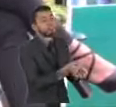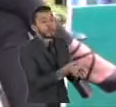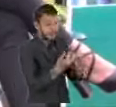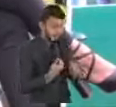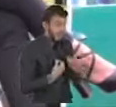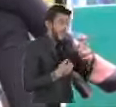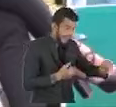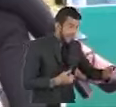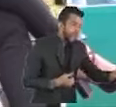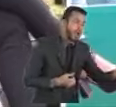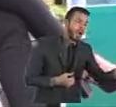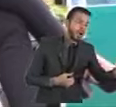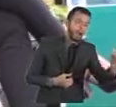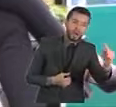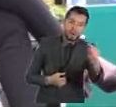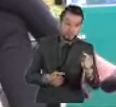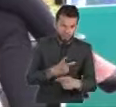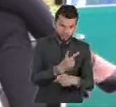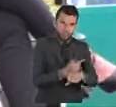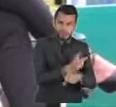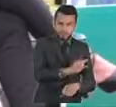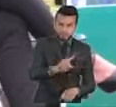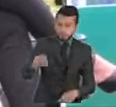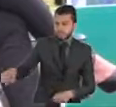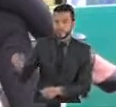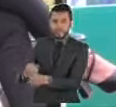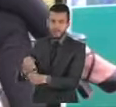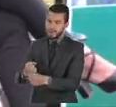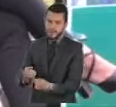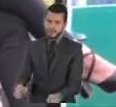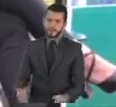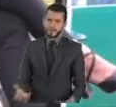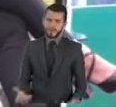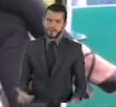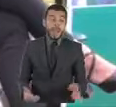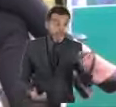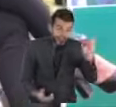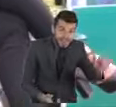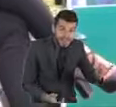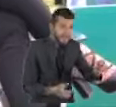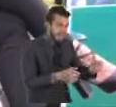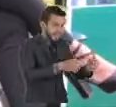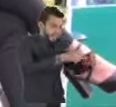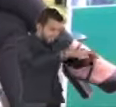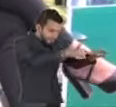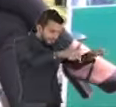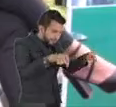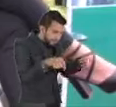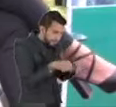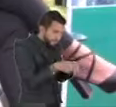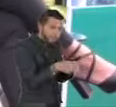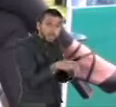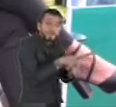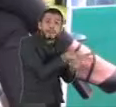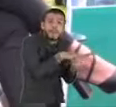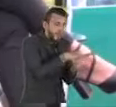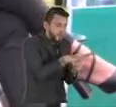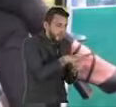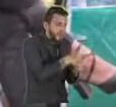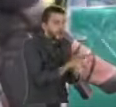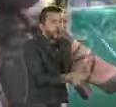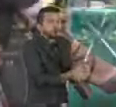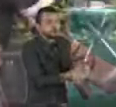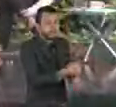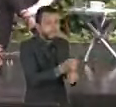allá, pero tiene que movilizarse 2 horas para trabajar en otro lado. Porque eso es seguir haciendo la misma ciudad segregada que